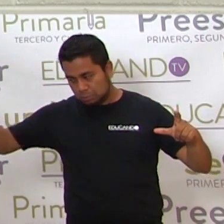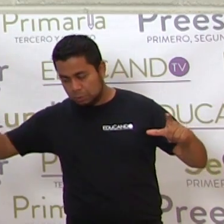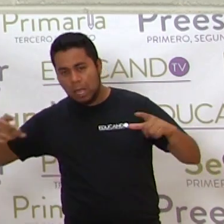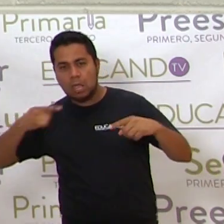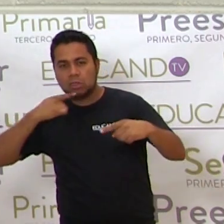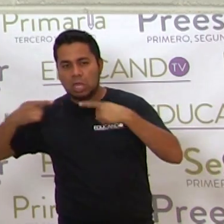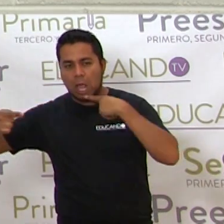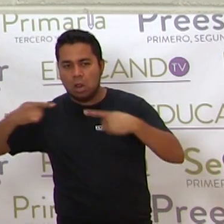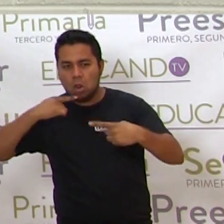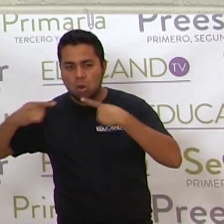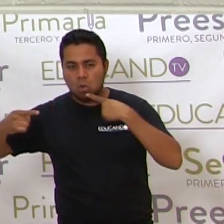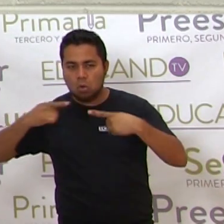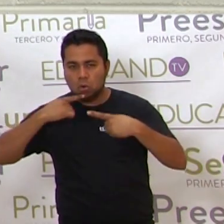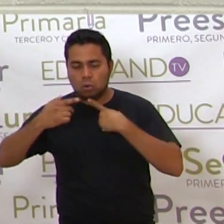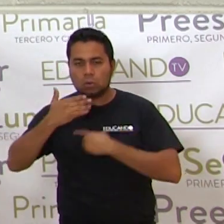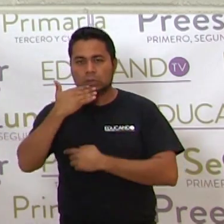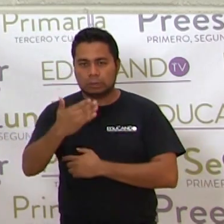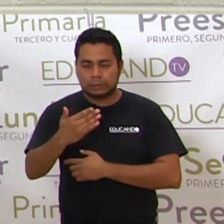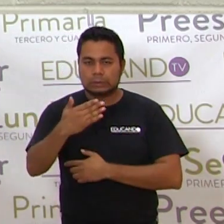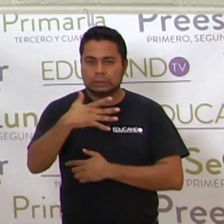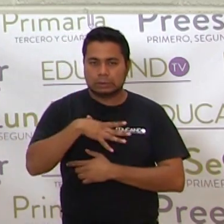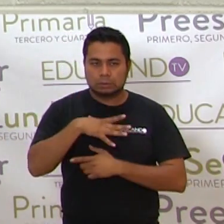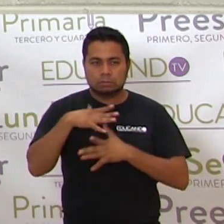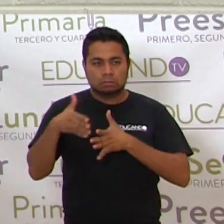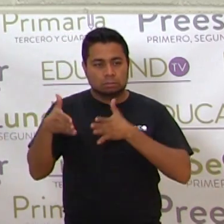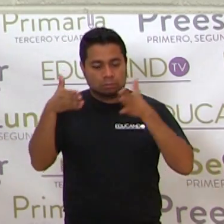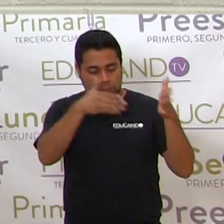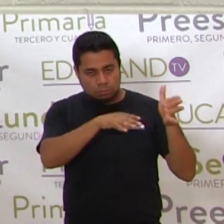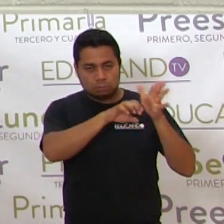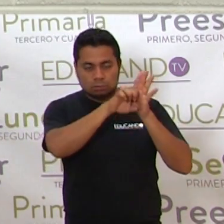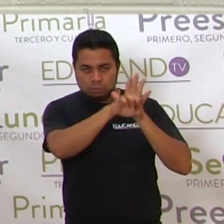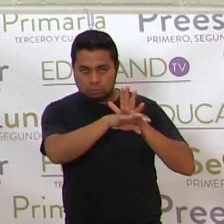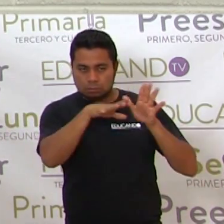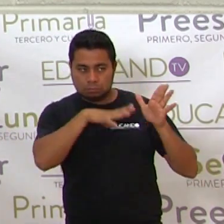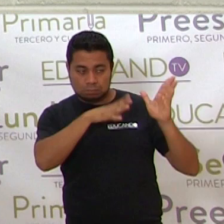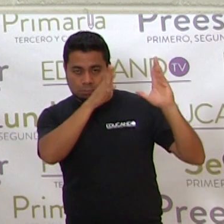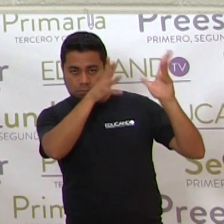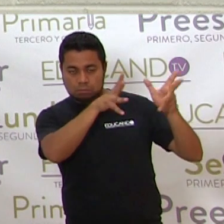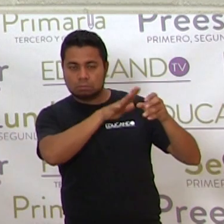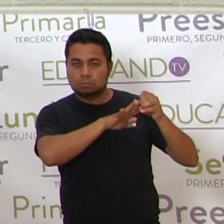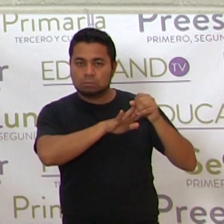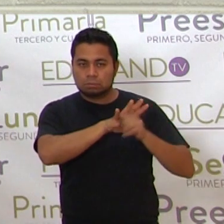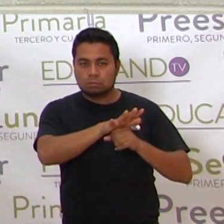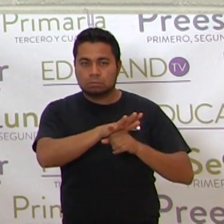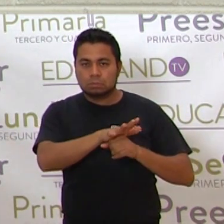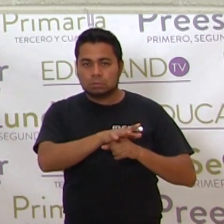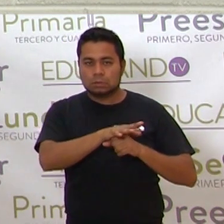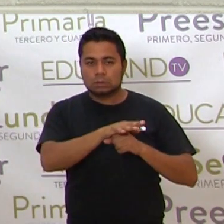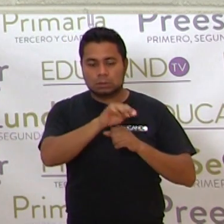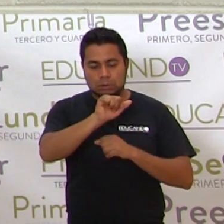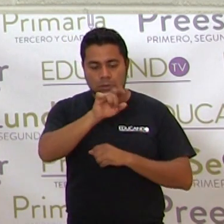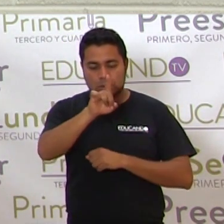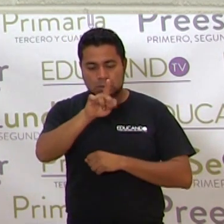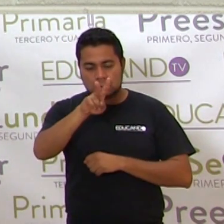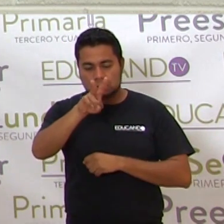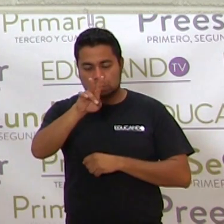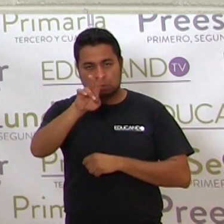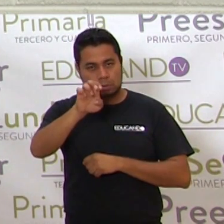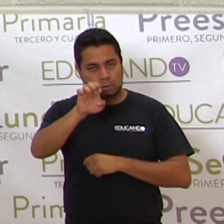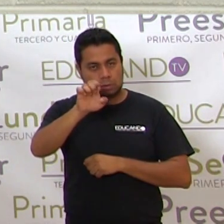el diálogo, ¿bien? Vamos a tener de este lado lo que es el adverbio.